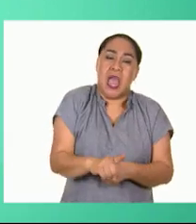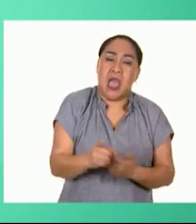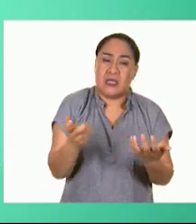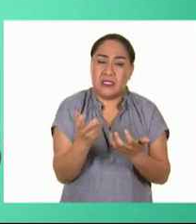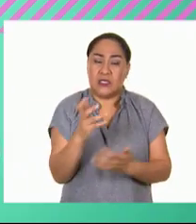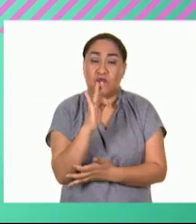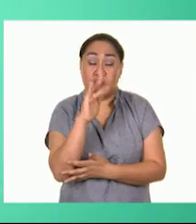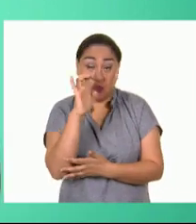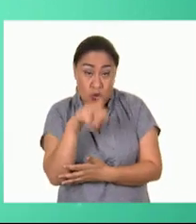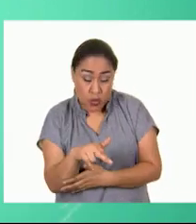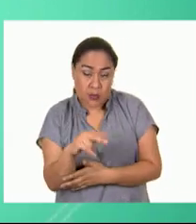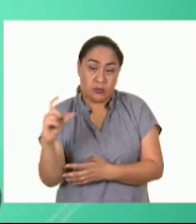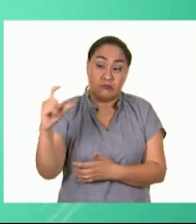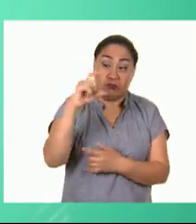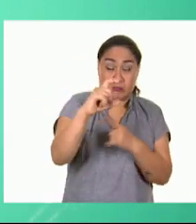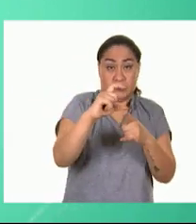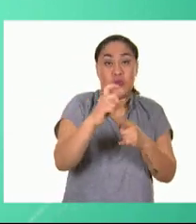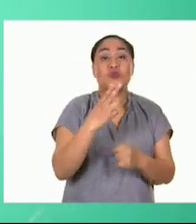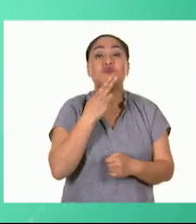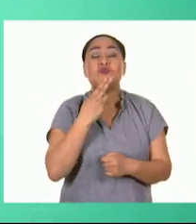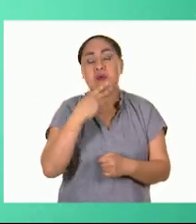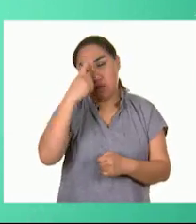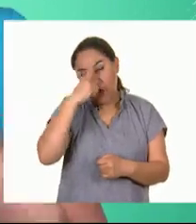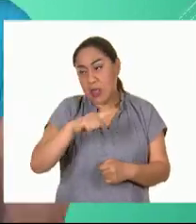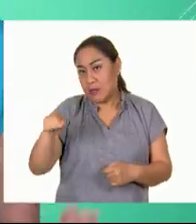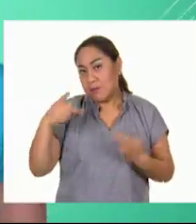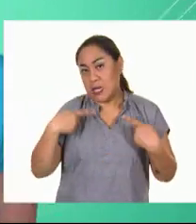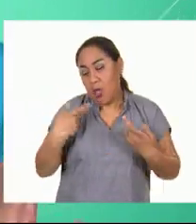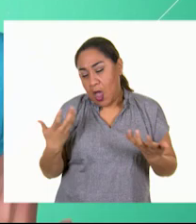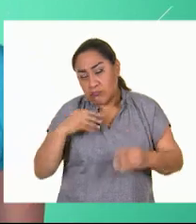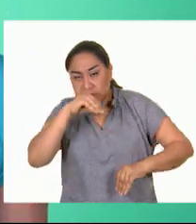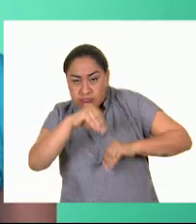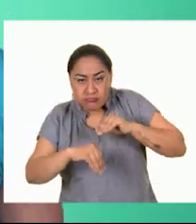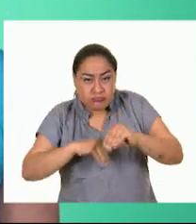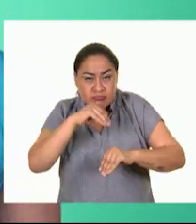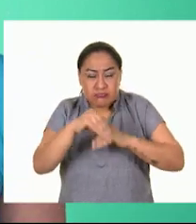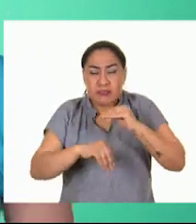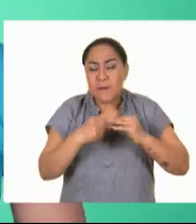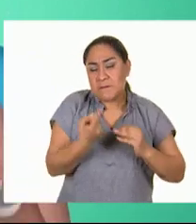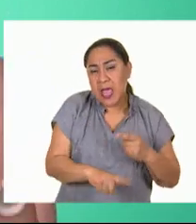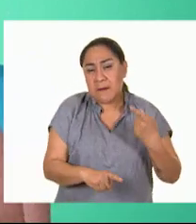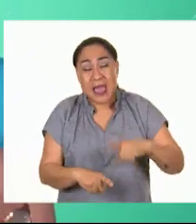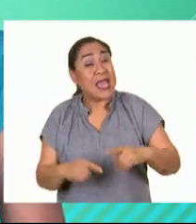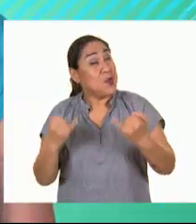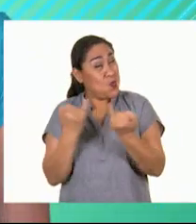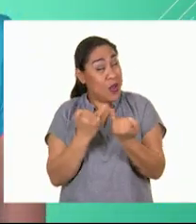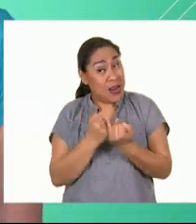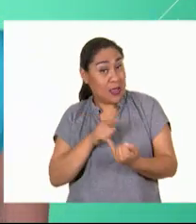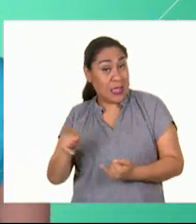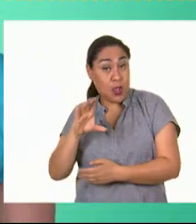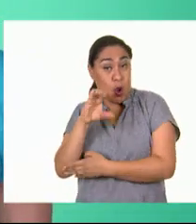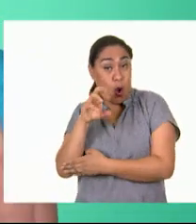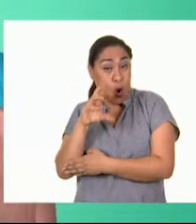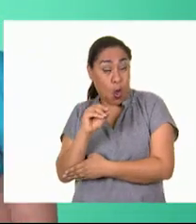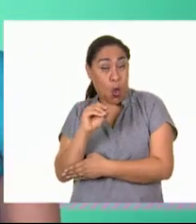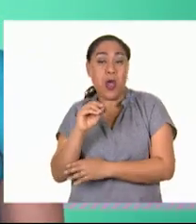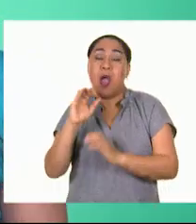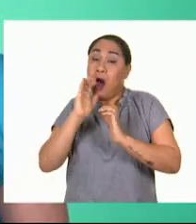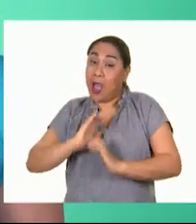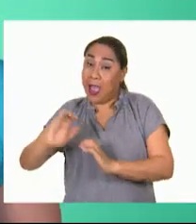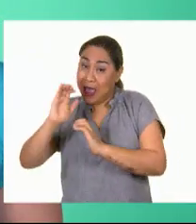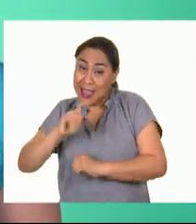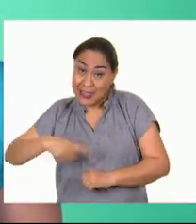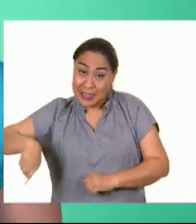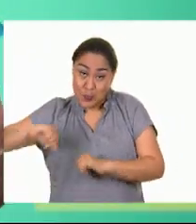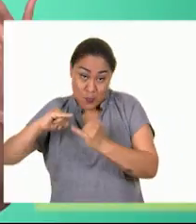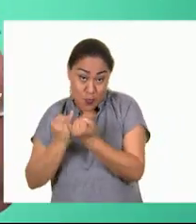es muy importante y útil para los programadores. Así como contar con coros lo es para los compositores en el caso de